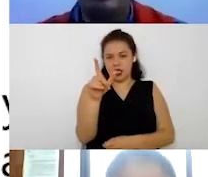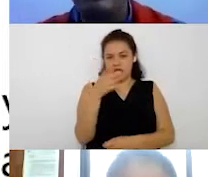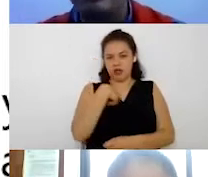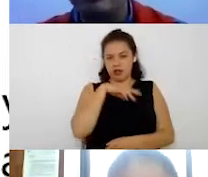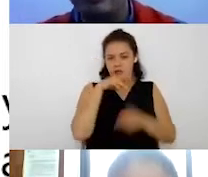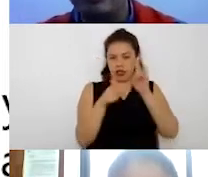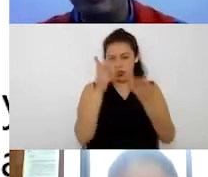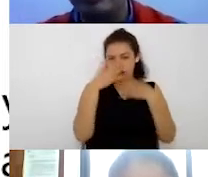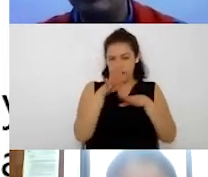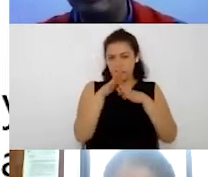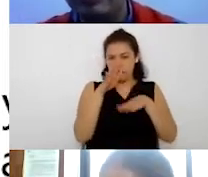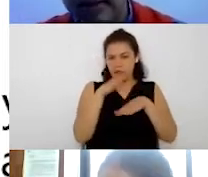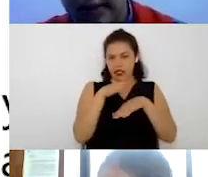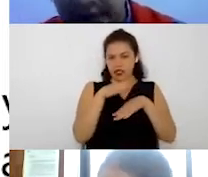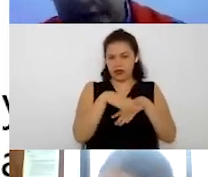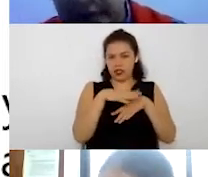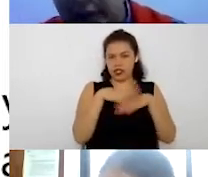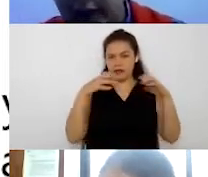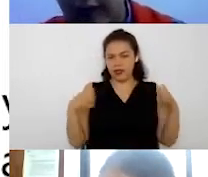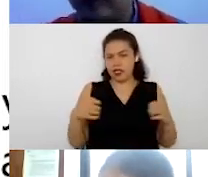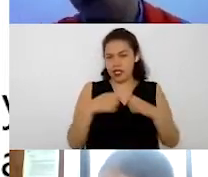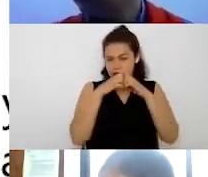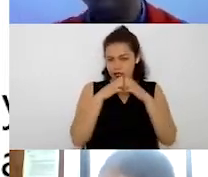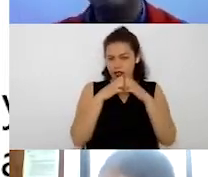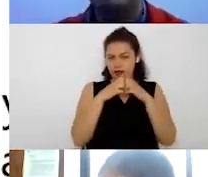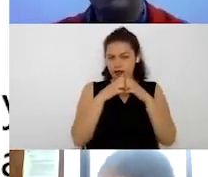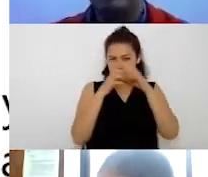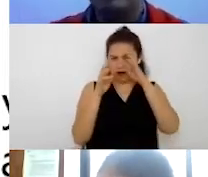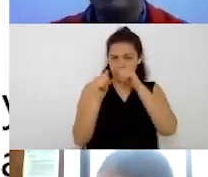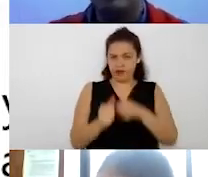de una emergencia, ¿de acuerdo?